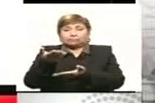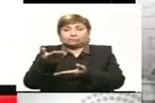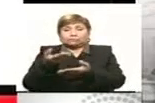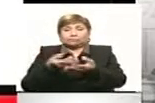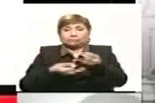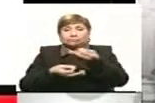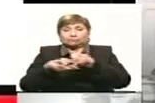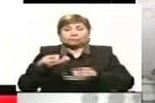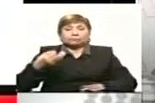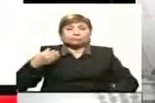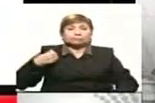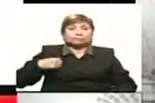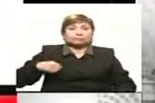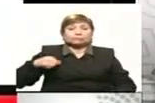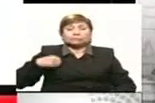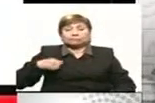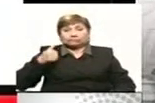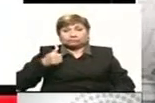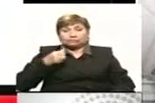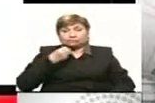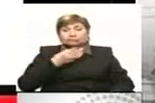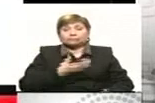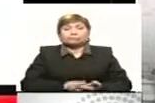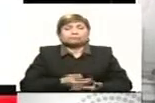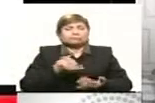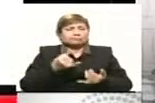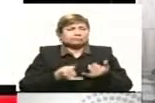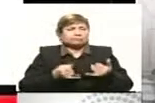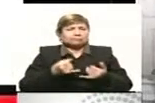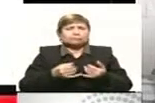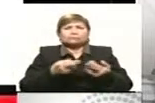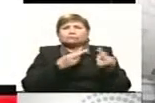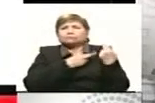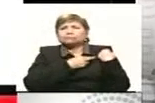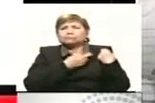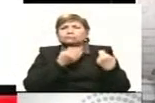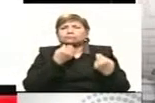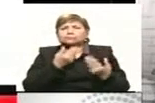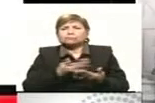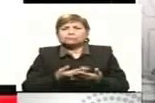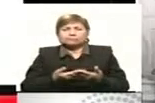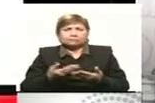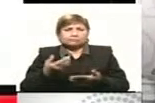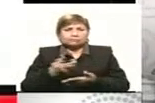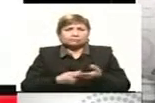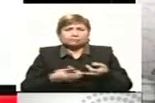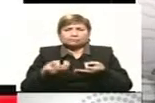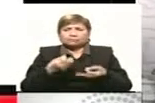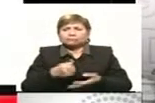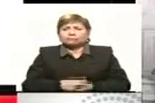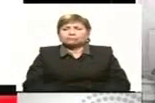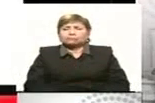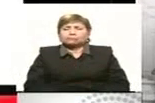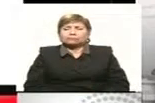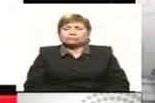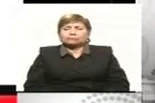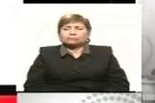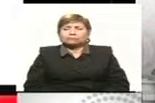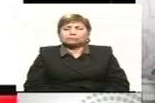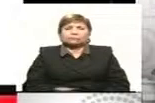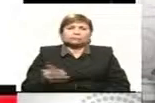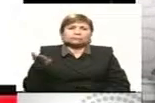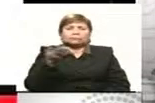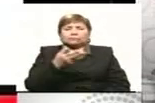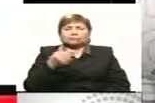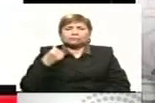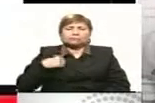las municipalidades, ¿correcto? ¿No? Finalmente, quien va a ser responsable de la ejecución de ese gasto van a ser los municipios,